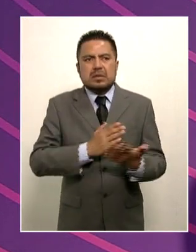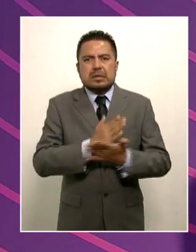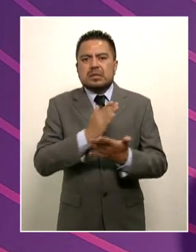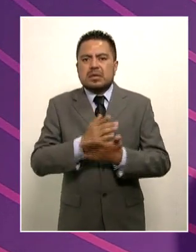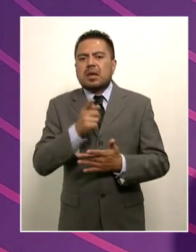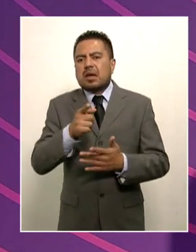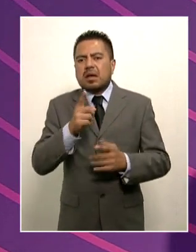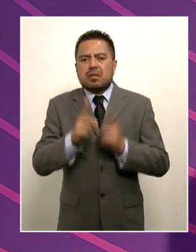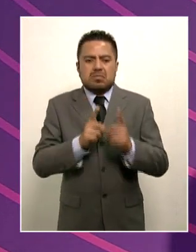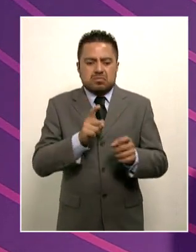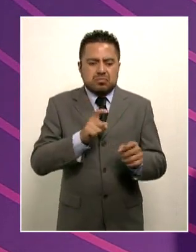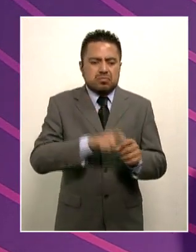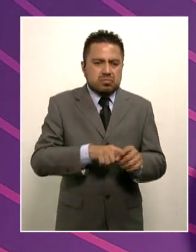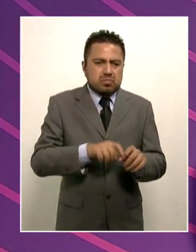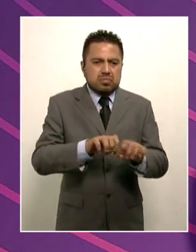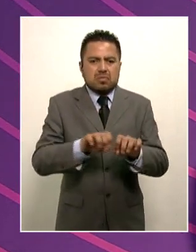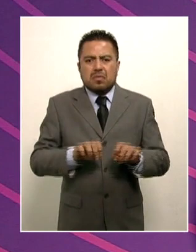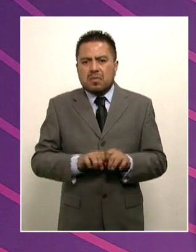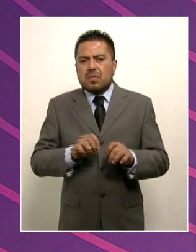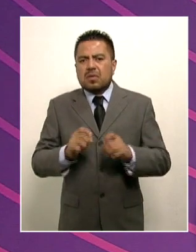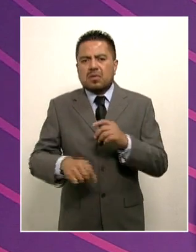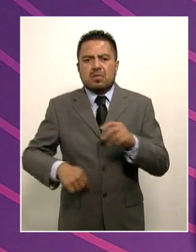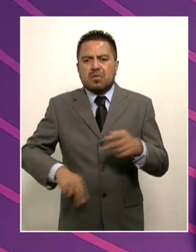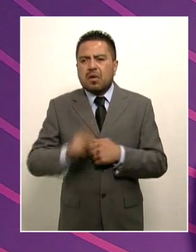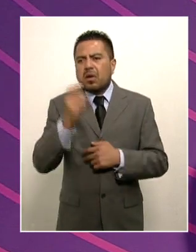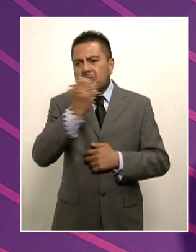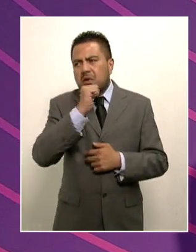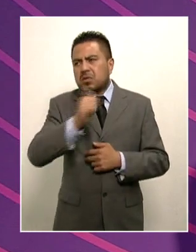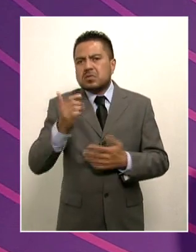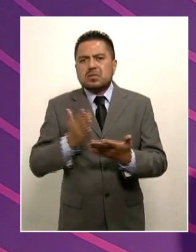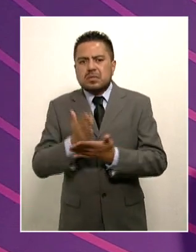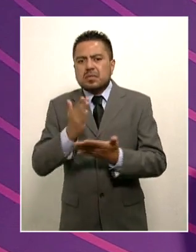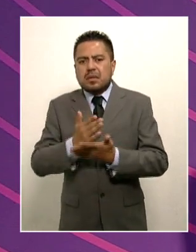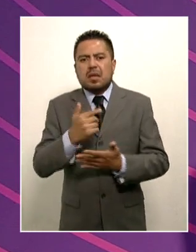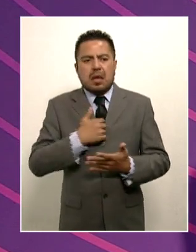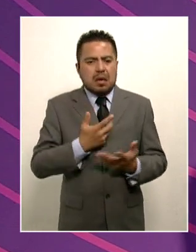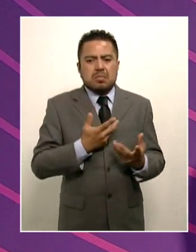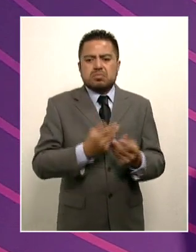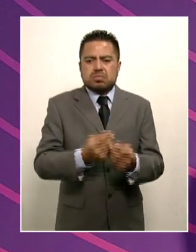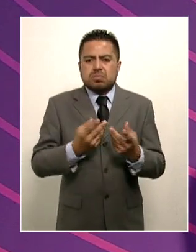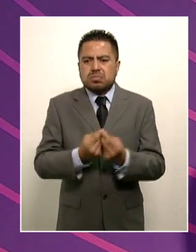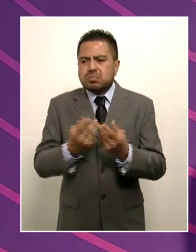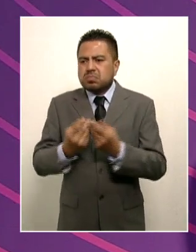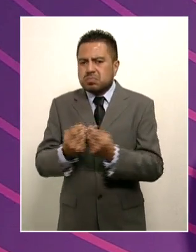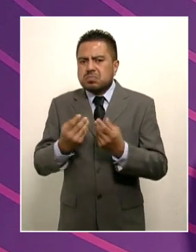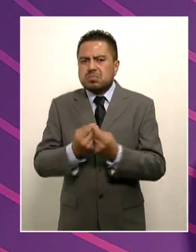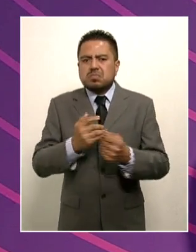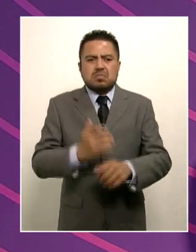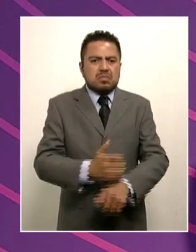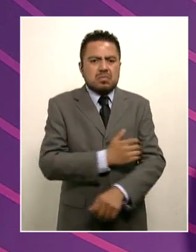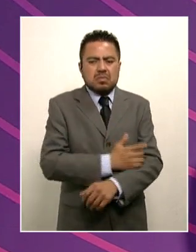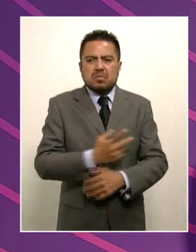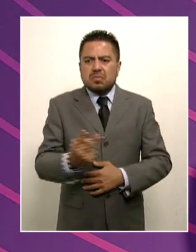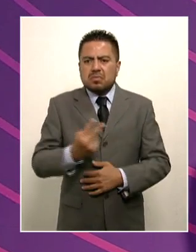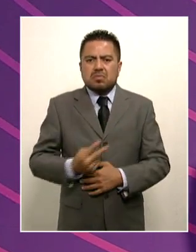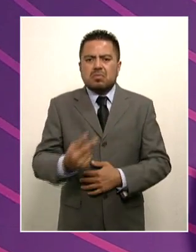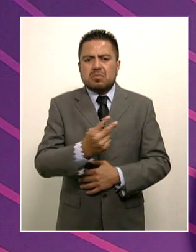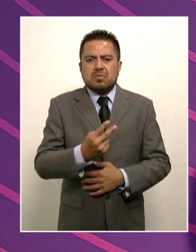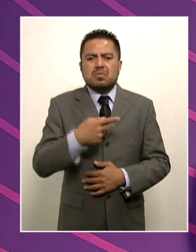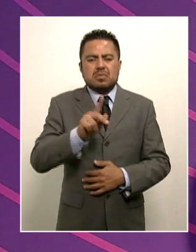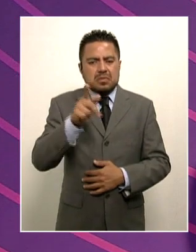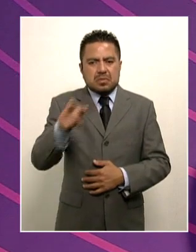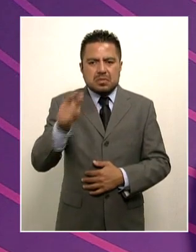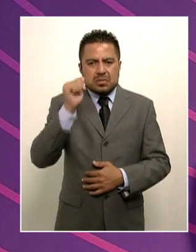la selección y tenía que ir a otras escuelas. Y entonces ahí iba yo, junto con él, pero tratando